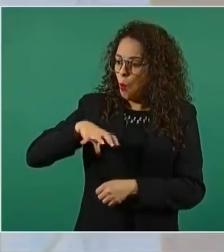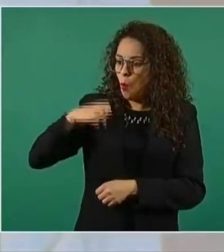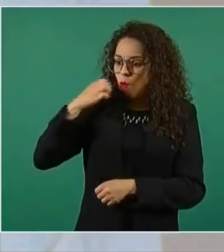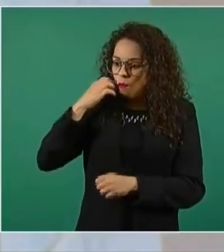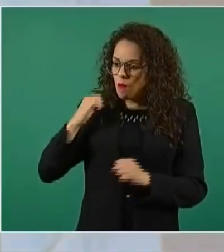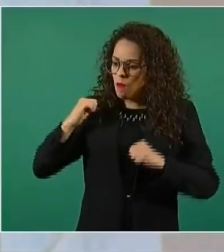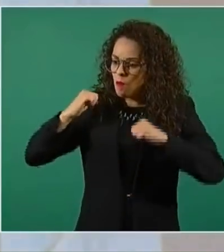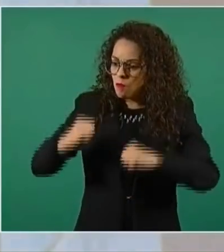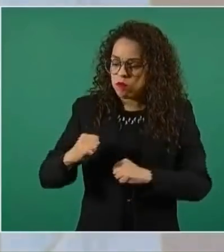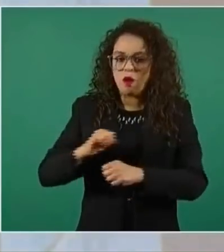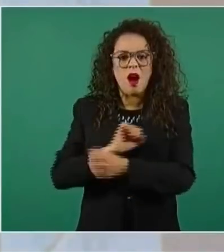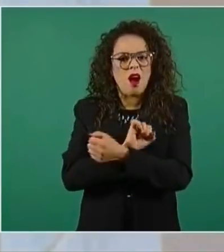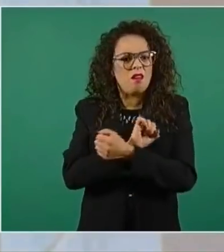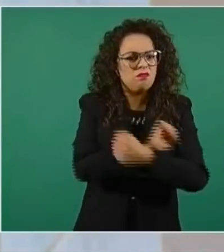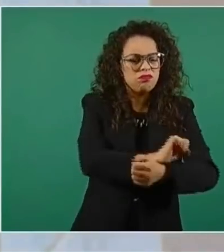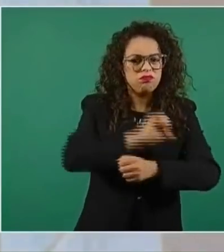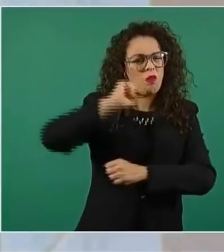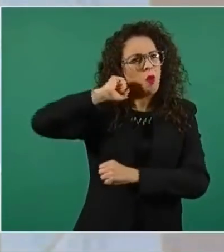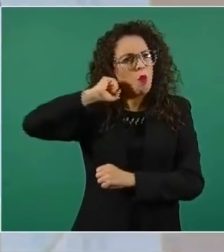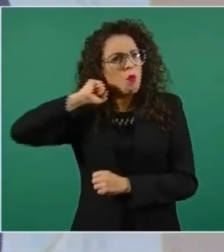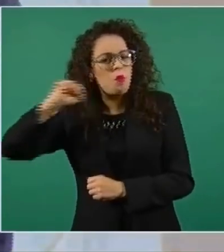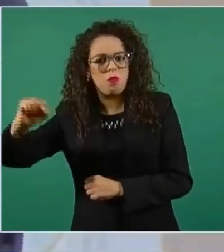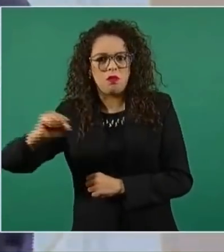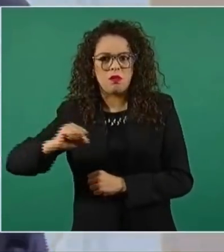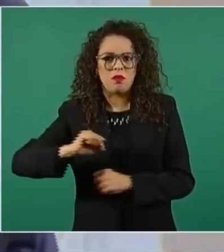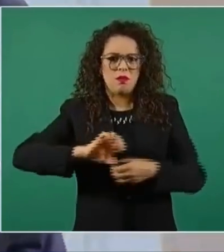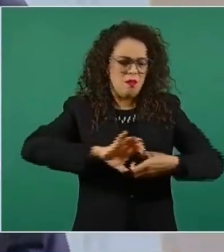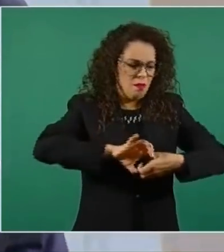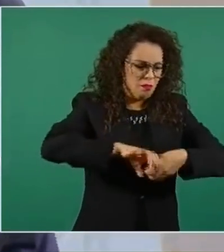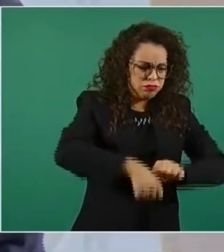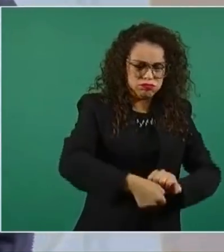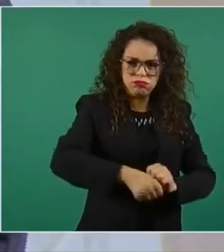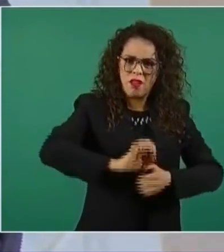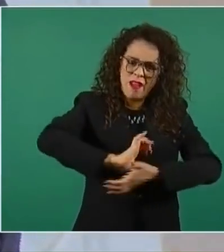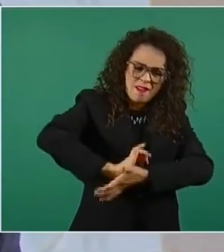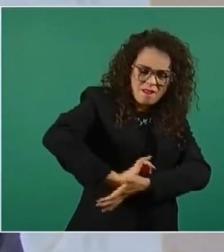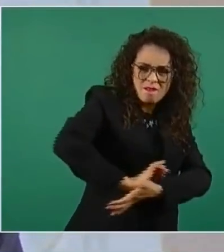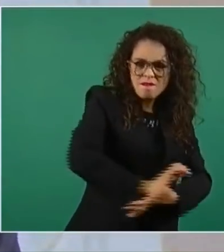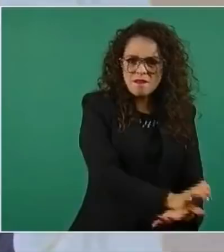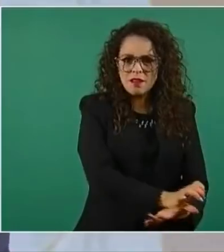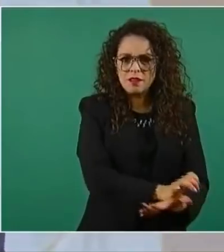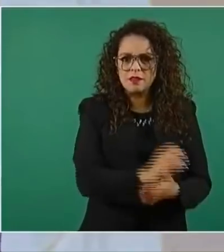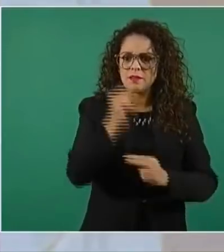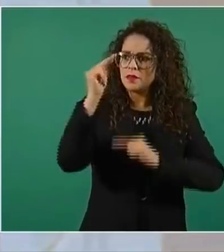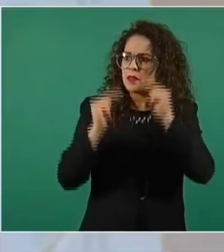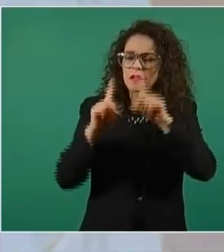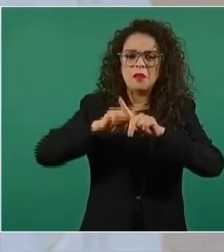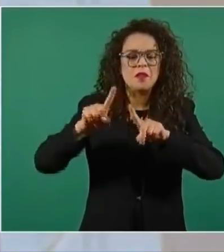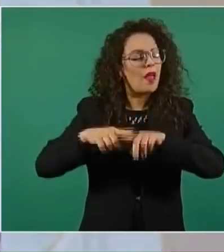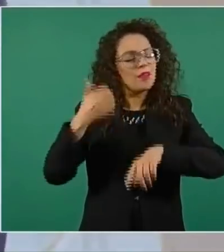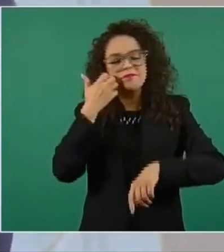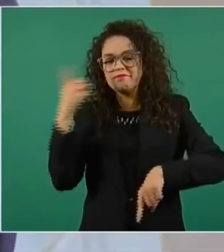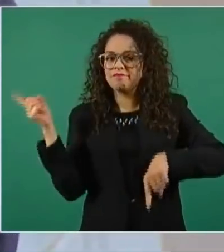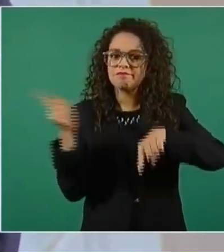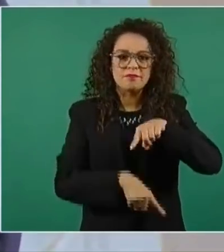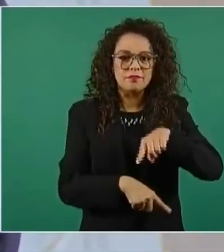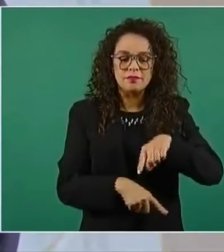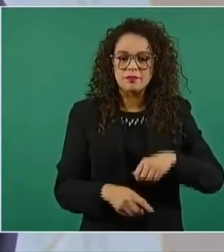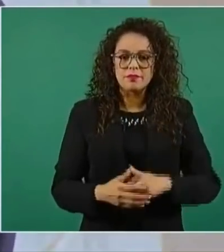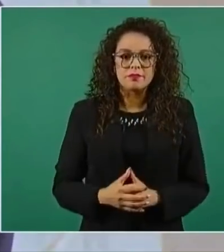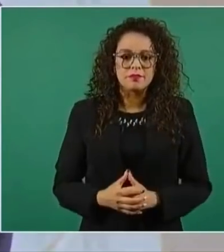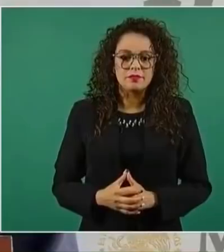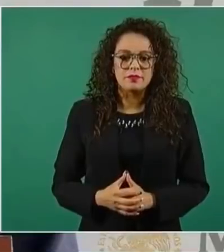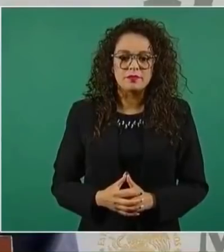esclavitud, la opresión, el racismo, el clasismo y la